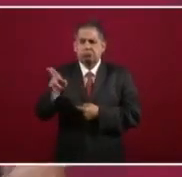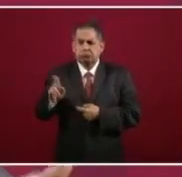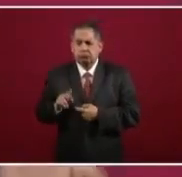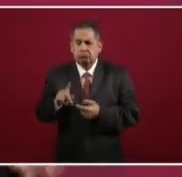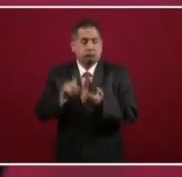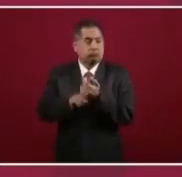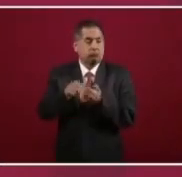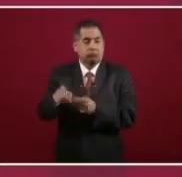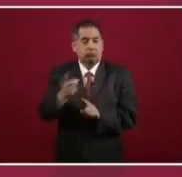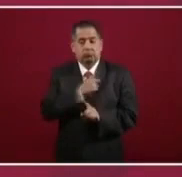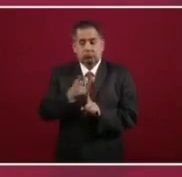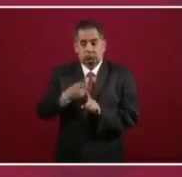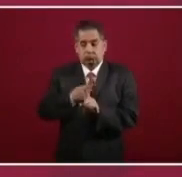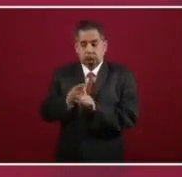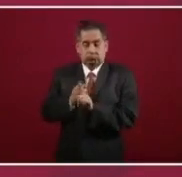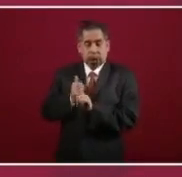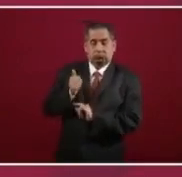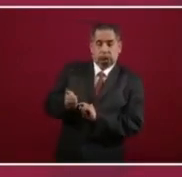está solo